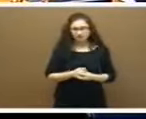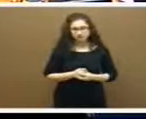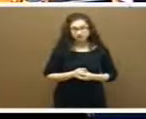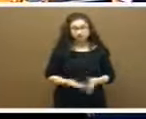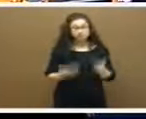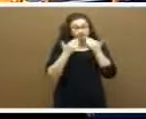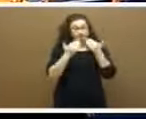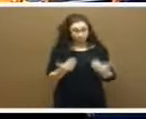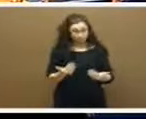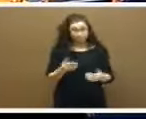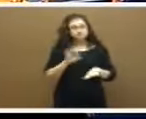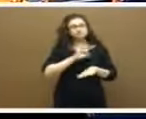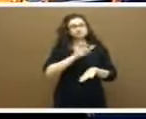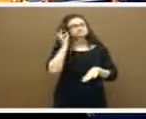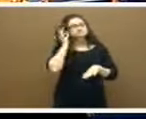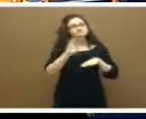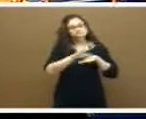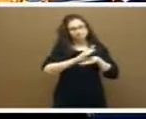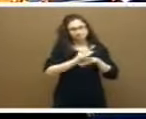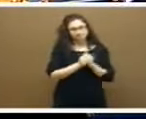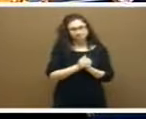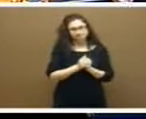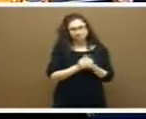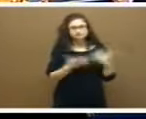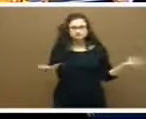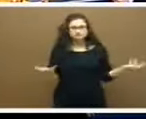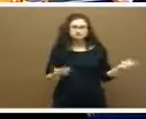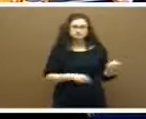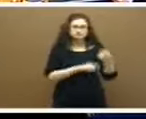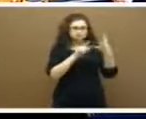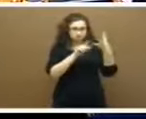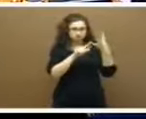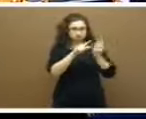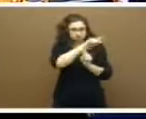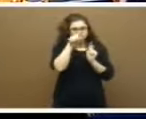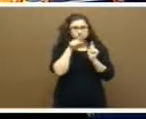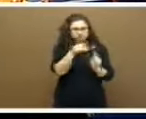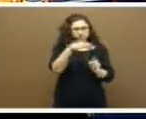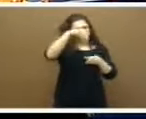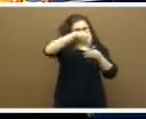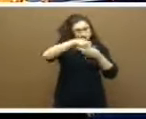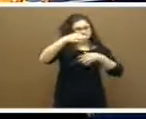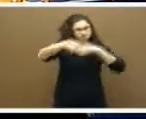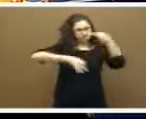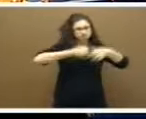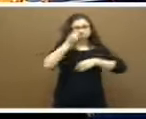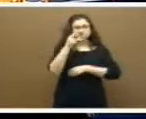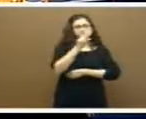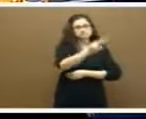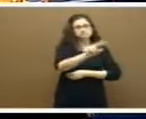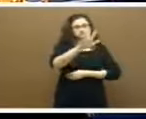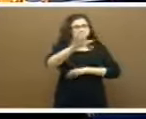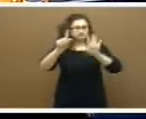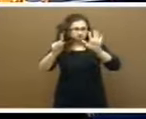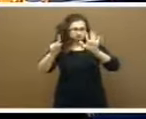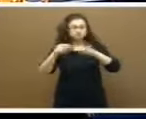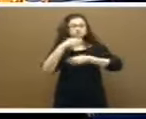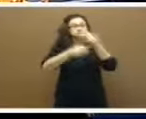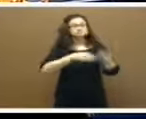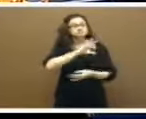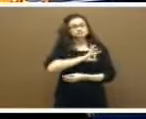Muchas gracias, señora consejera. Señorías, la cuarta pregunta de la presente sesión plenaria, la número 256, formulada por la